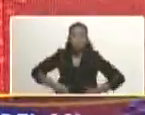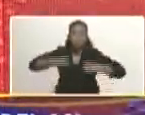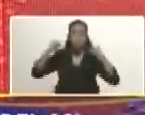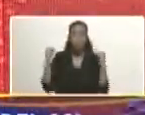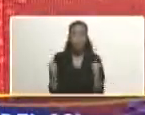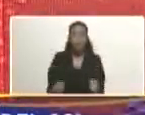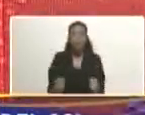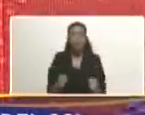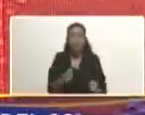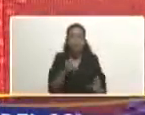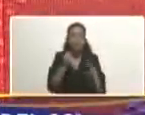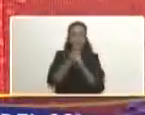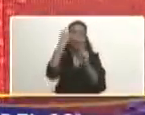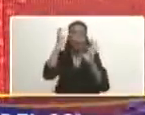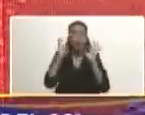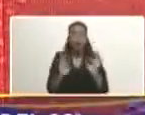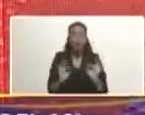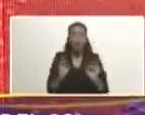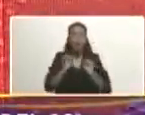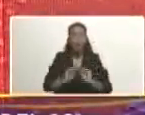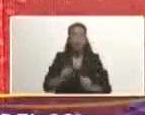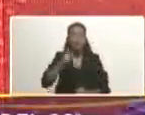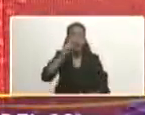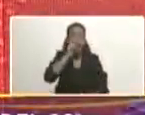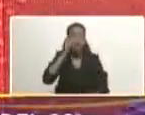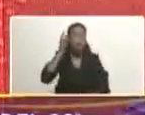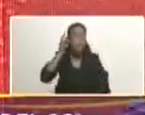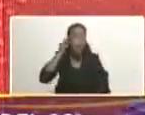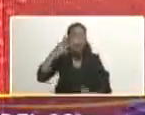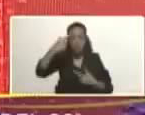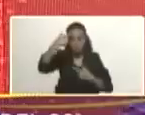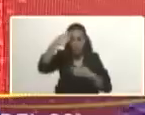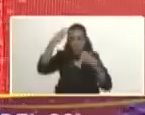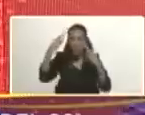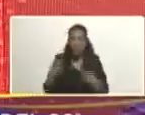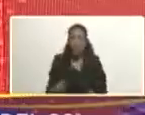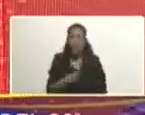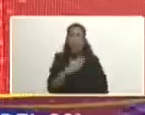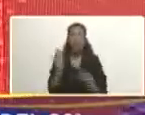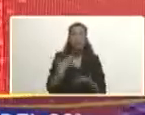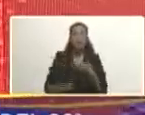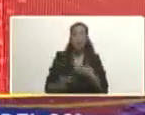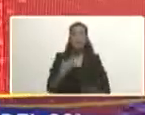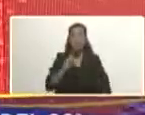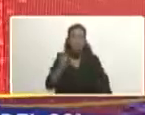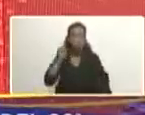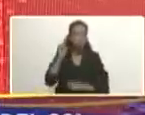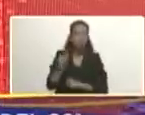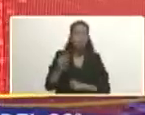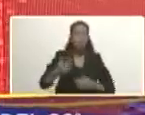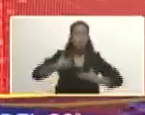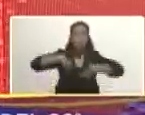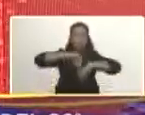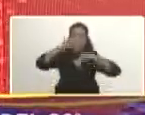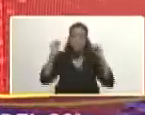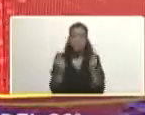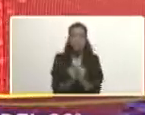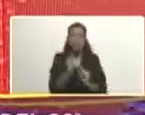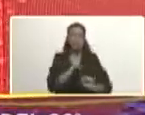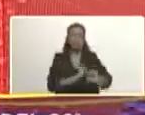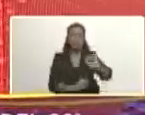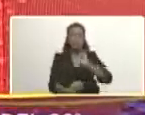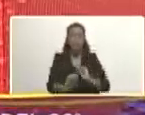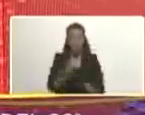ciega, frenética y pujante de hombres y mujeres que estamos resueltos a morir por la herencia de nuestros libertadores.